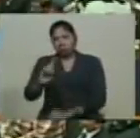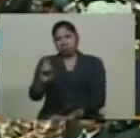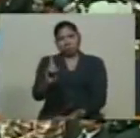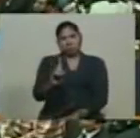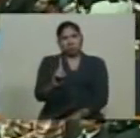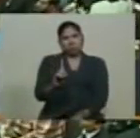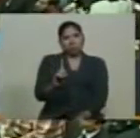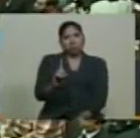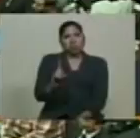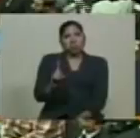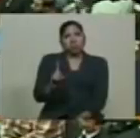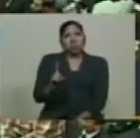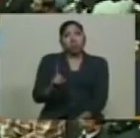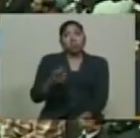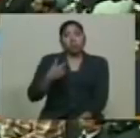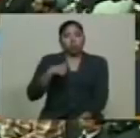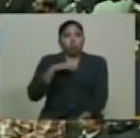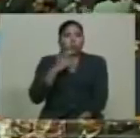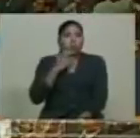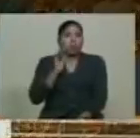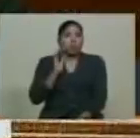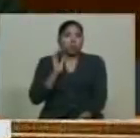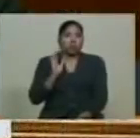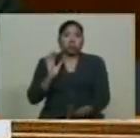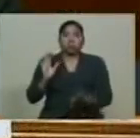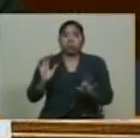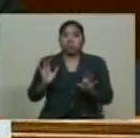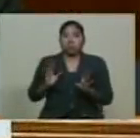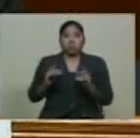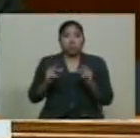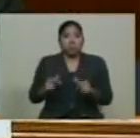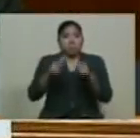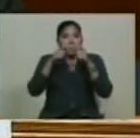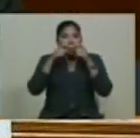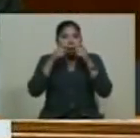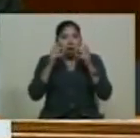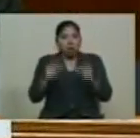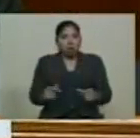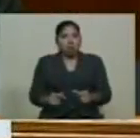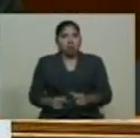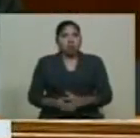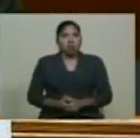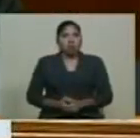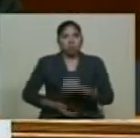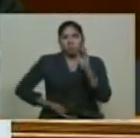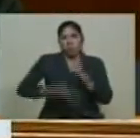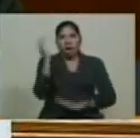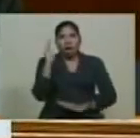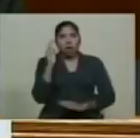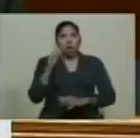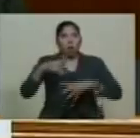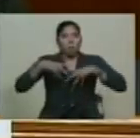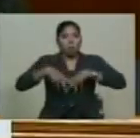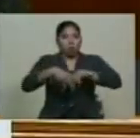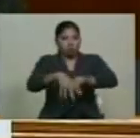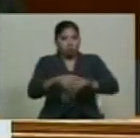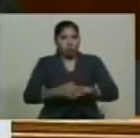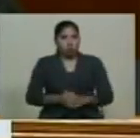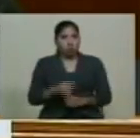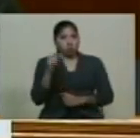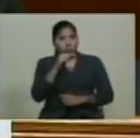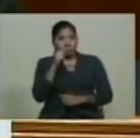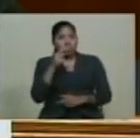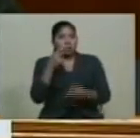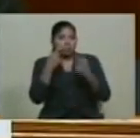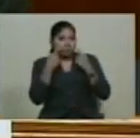irnos, como decimos nosotros, carrera mar, para el Paseo Monumental de los Próceres, a